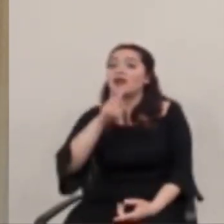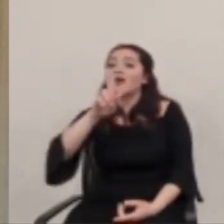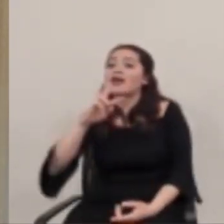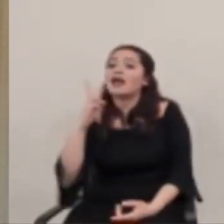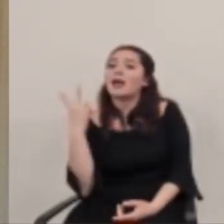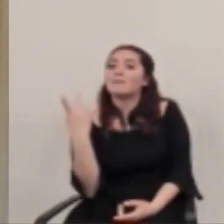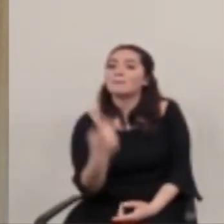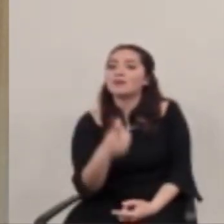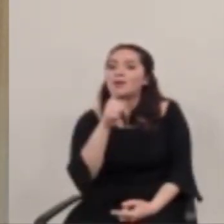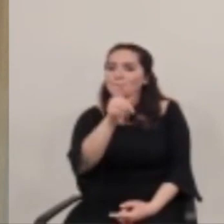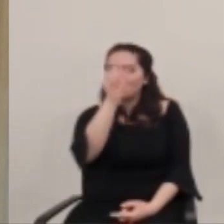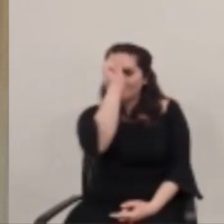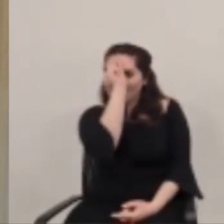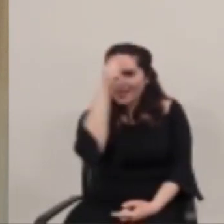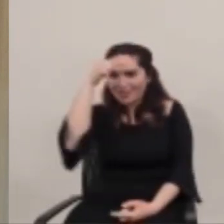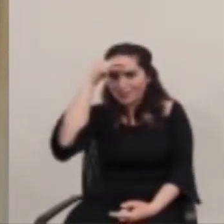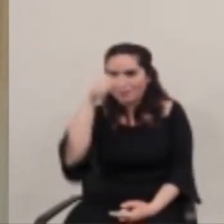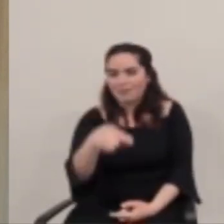ese paradigma.